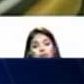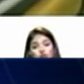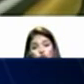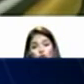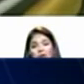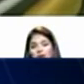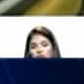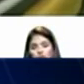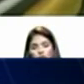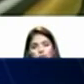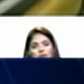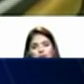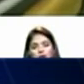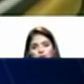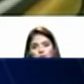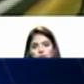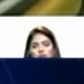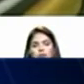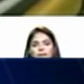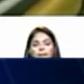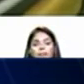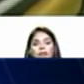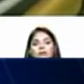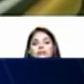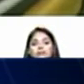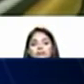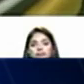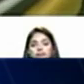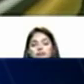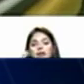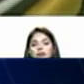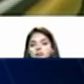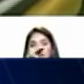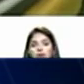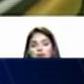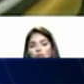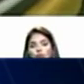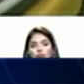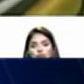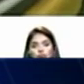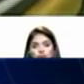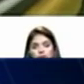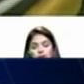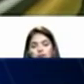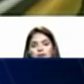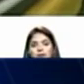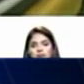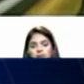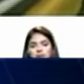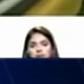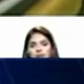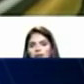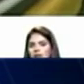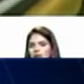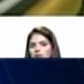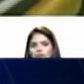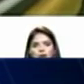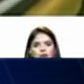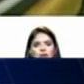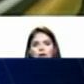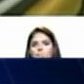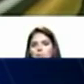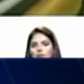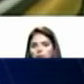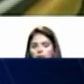esta comisión, presentar ante la Asamblea Nacional Constituyente las propuestas para